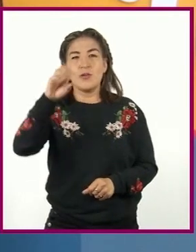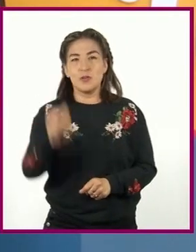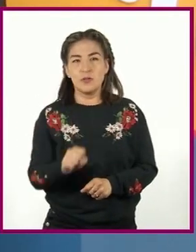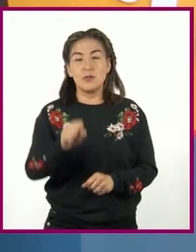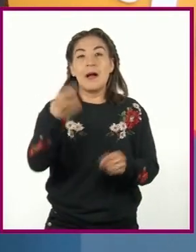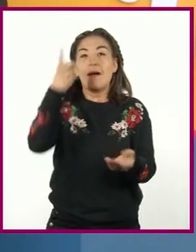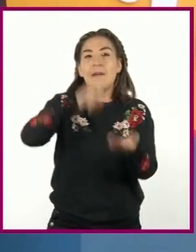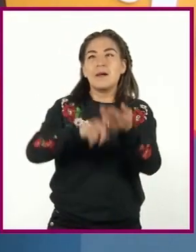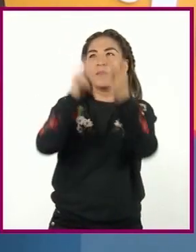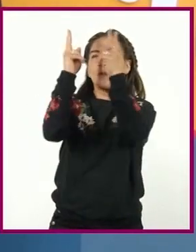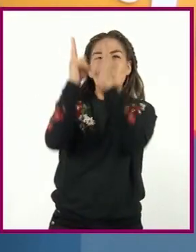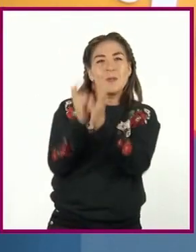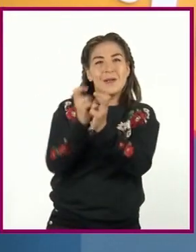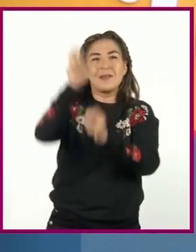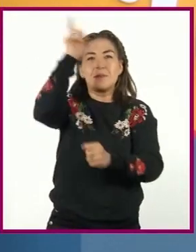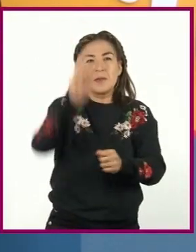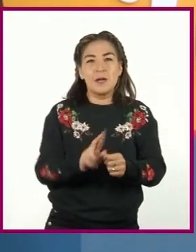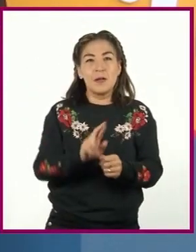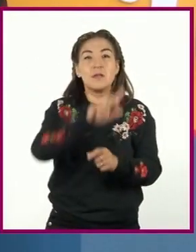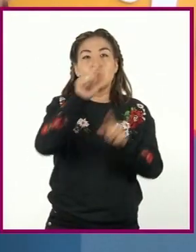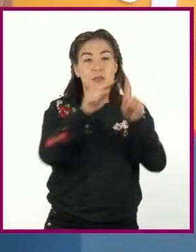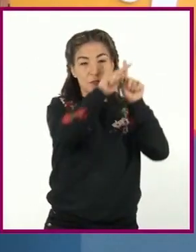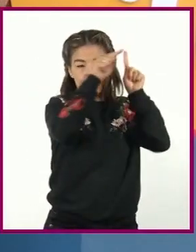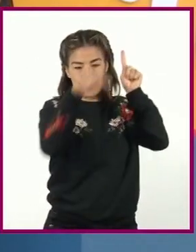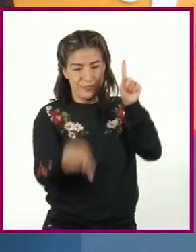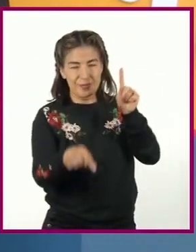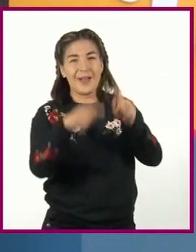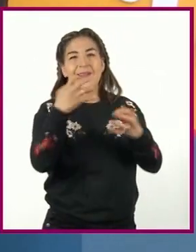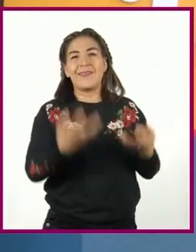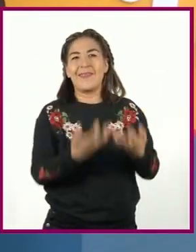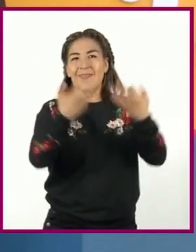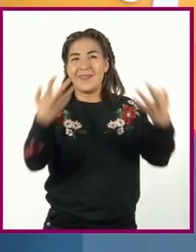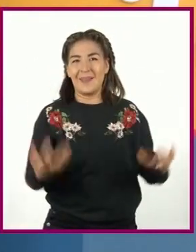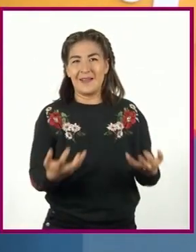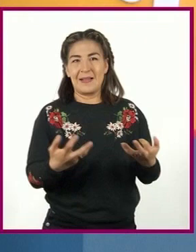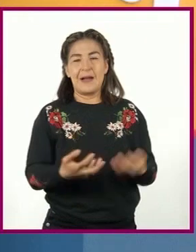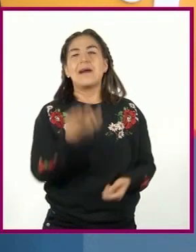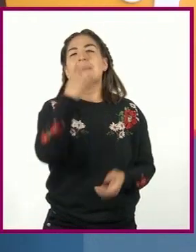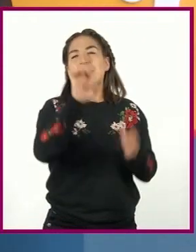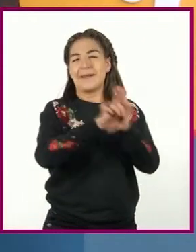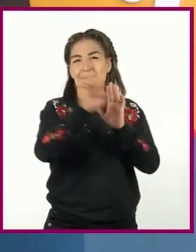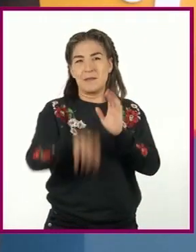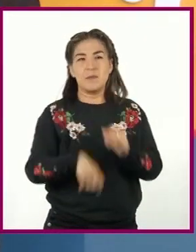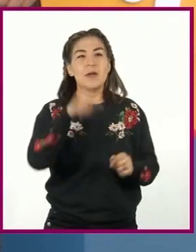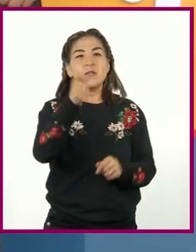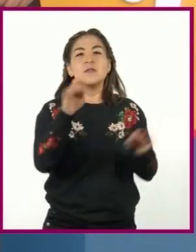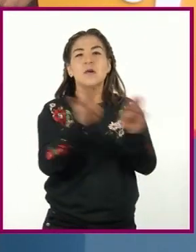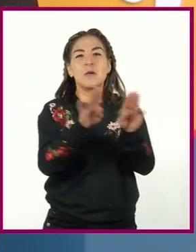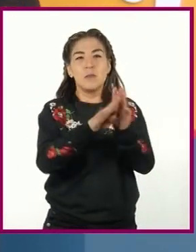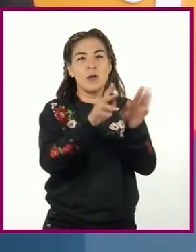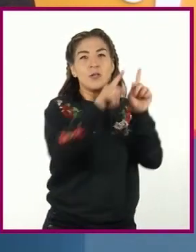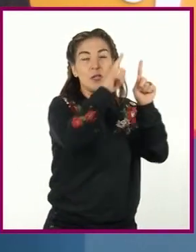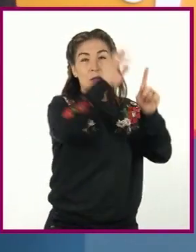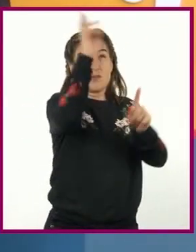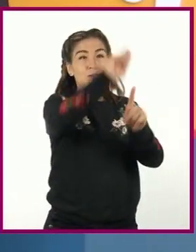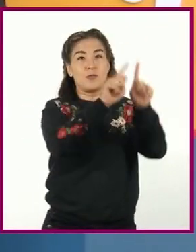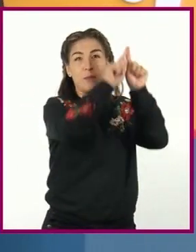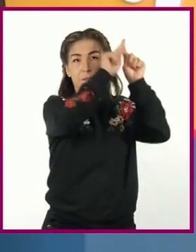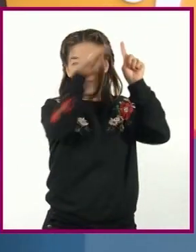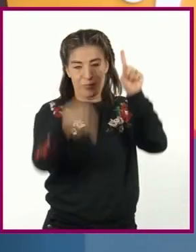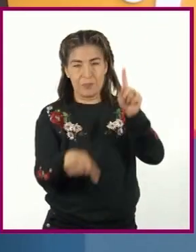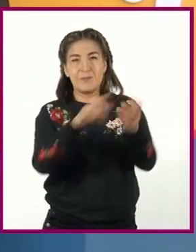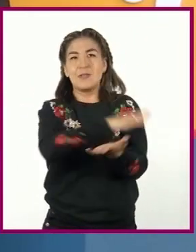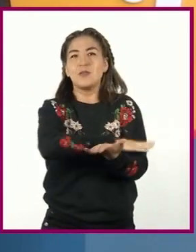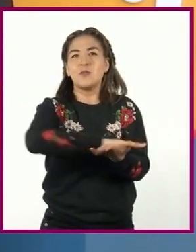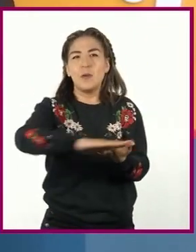los rayos y conducir su descarga hacia la Tierra. Es decir, la dirige al suelo. Para saber un poco más